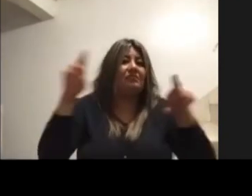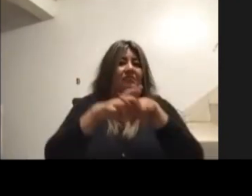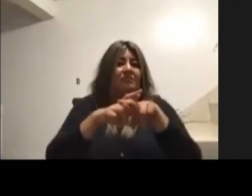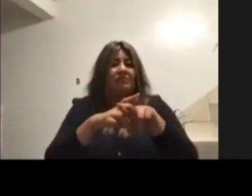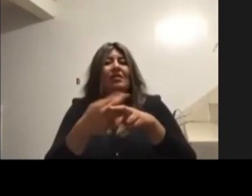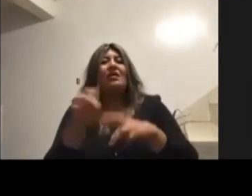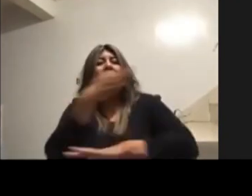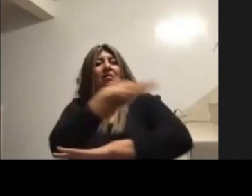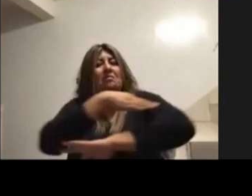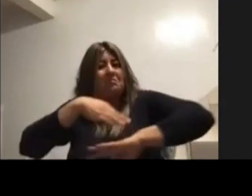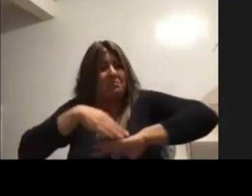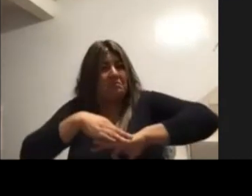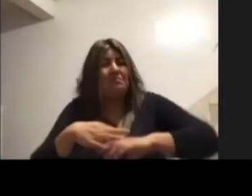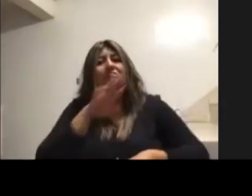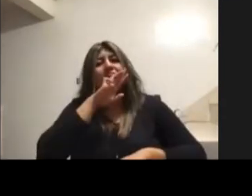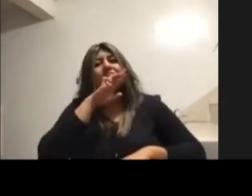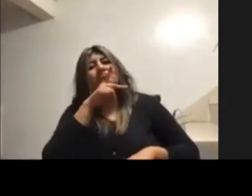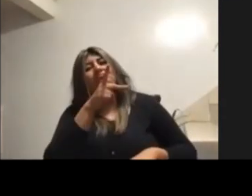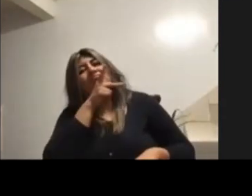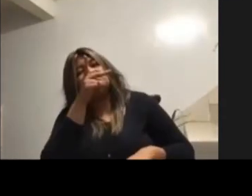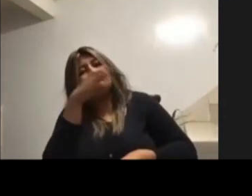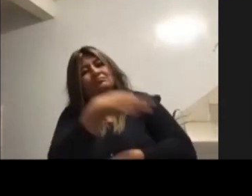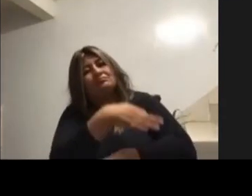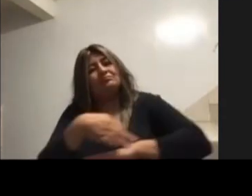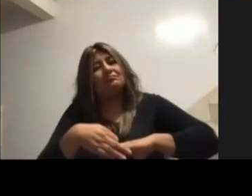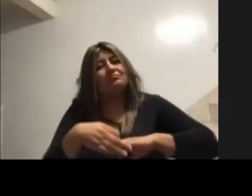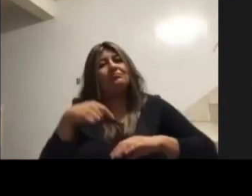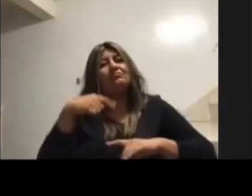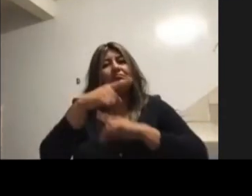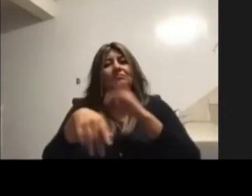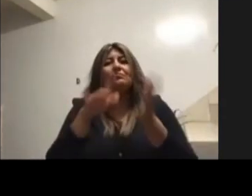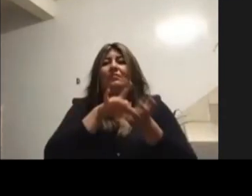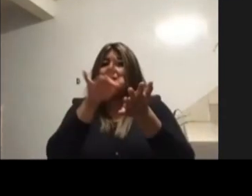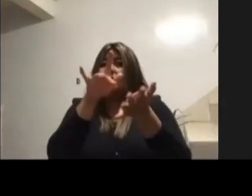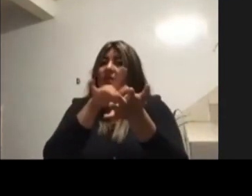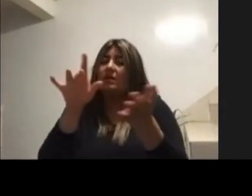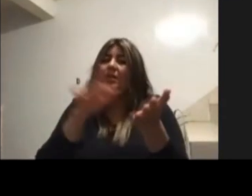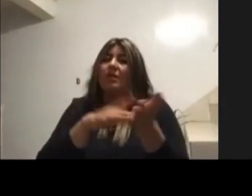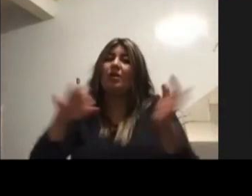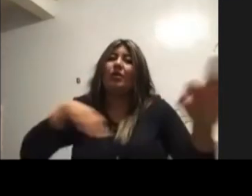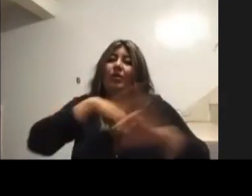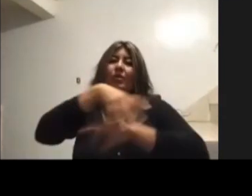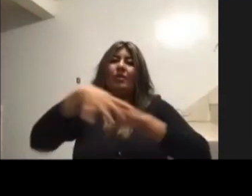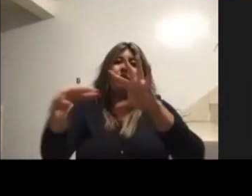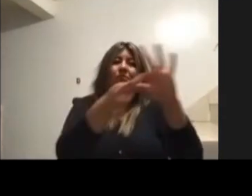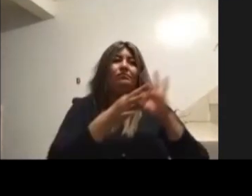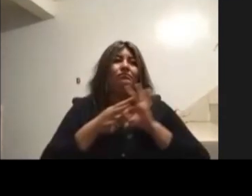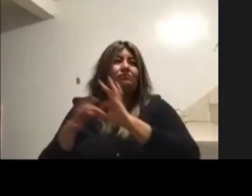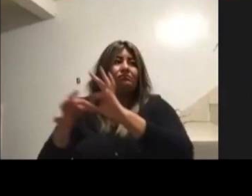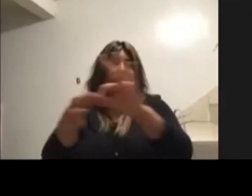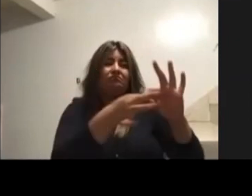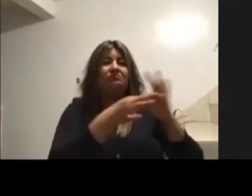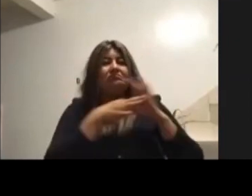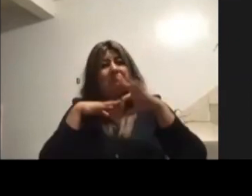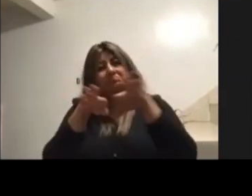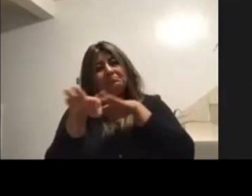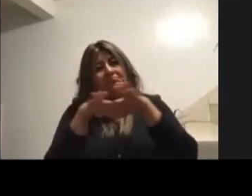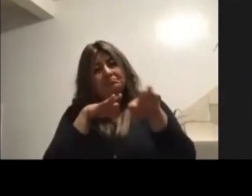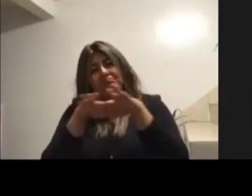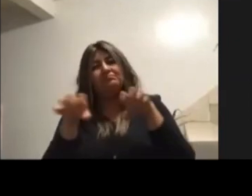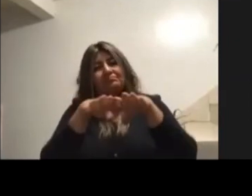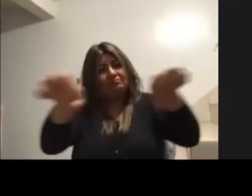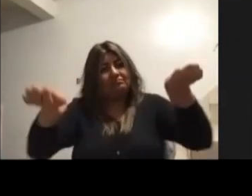de familia, encontrarme y tender puentes con esas otras personas diversas que conformamos ese equipo